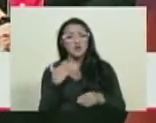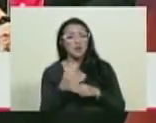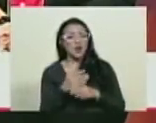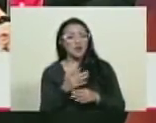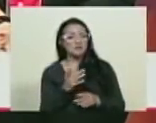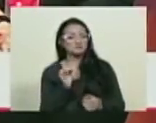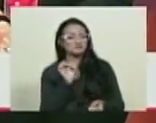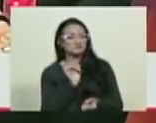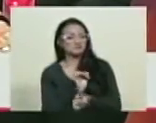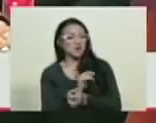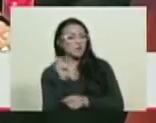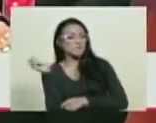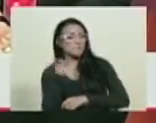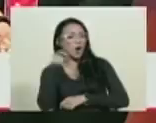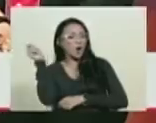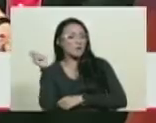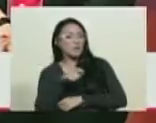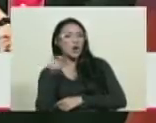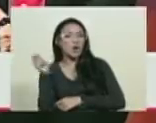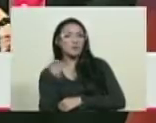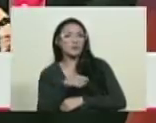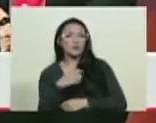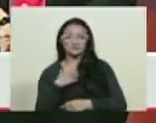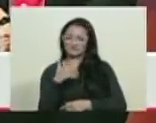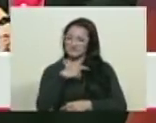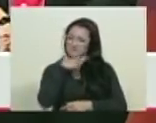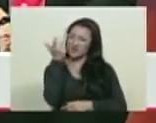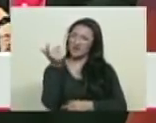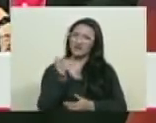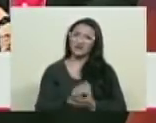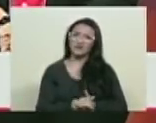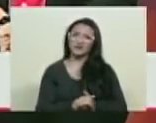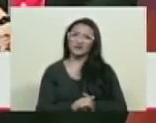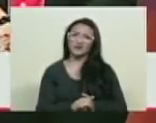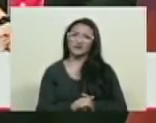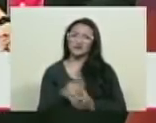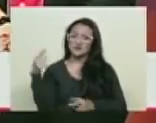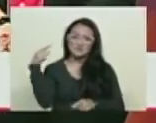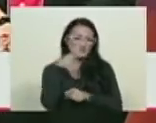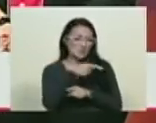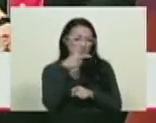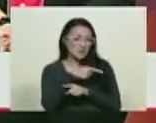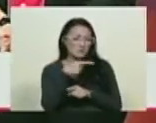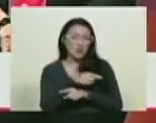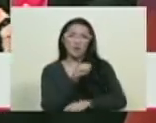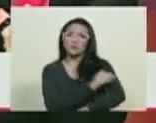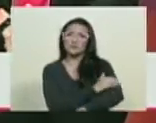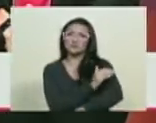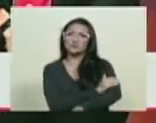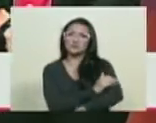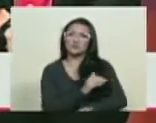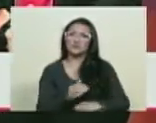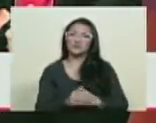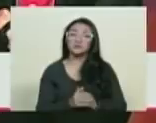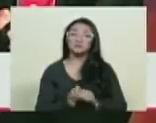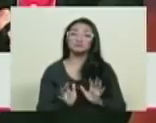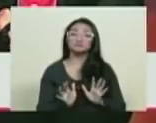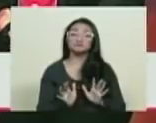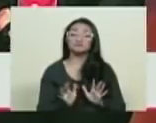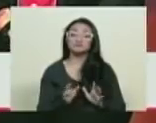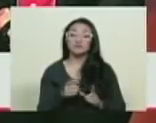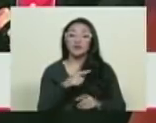ellos y me da vergüenza pena ajena ver como le dan órdenes por eso en estos días dije mira ramo salud